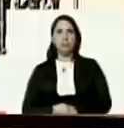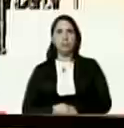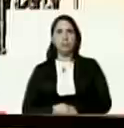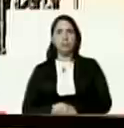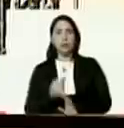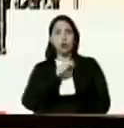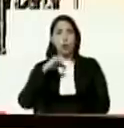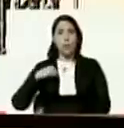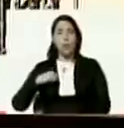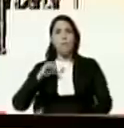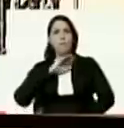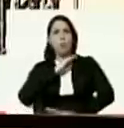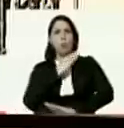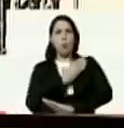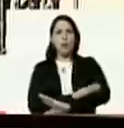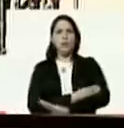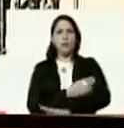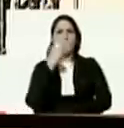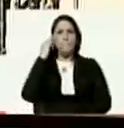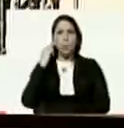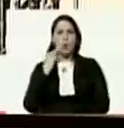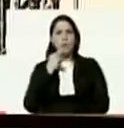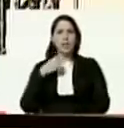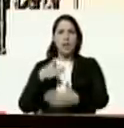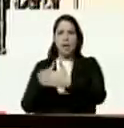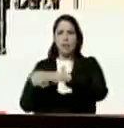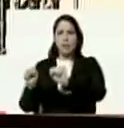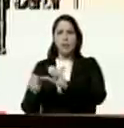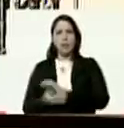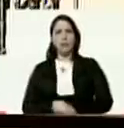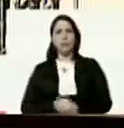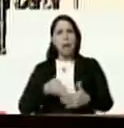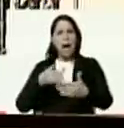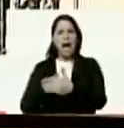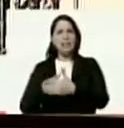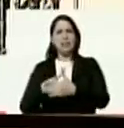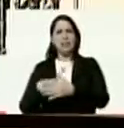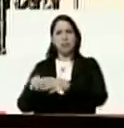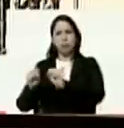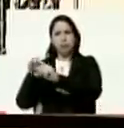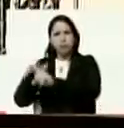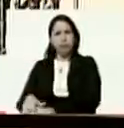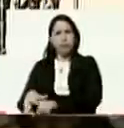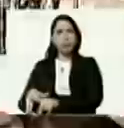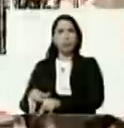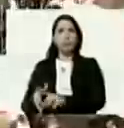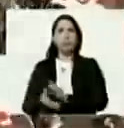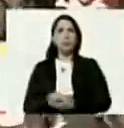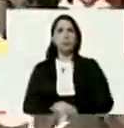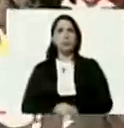Somos una fuerza bolivariana antiimperialista y anticolonialista.